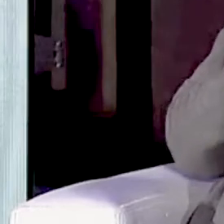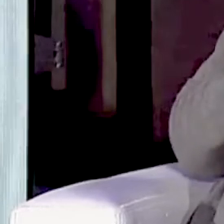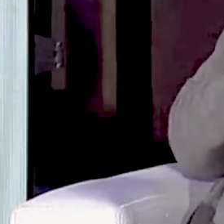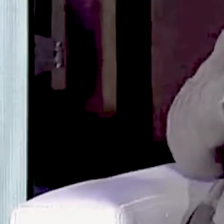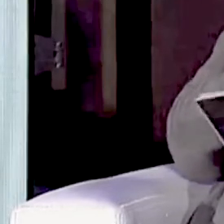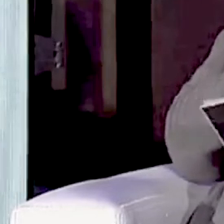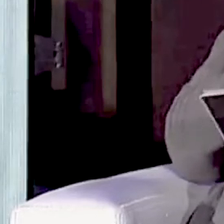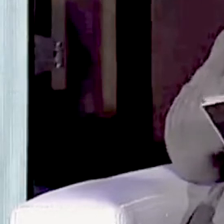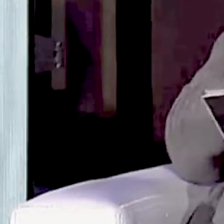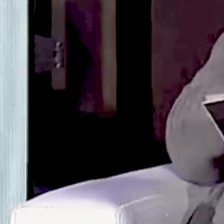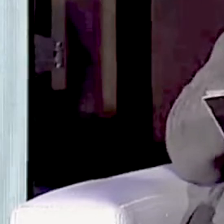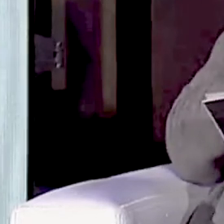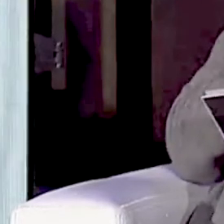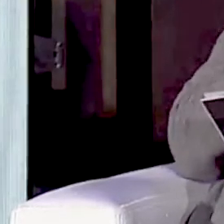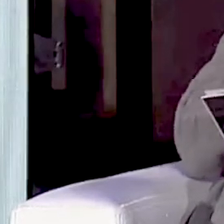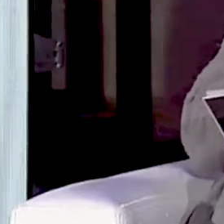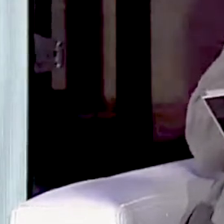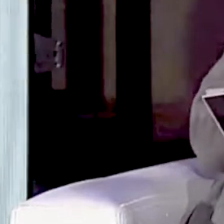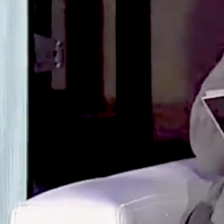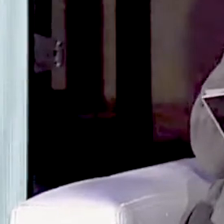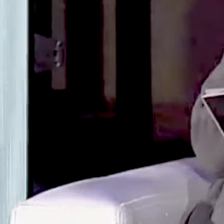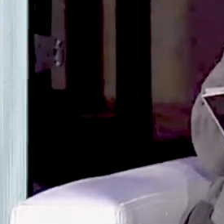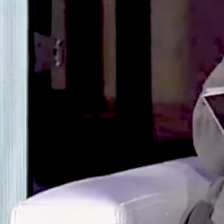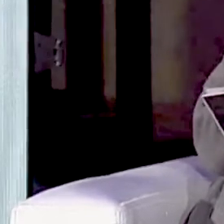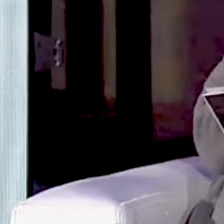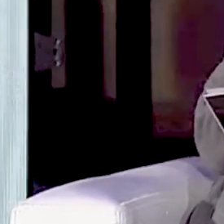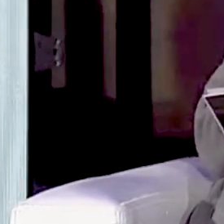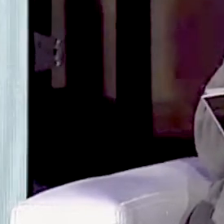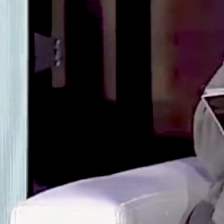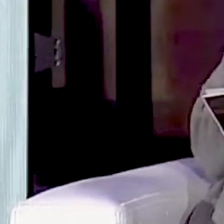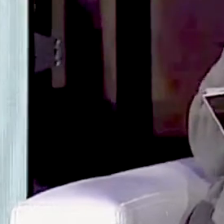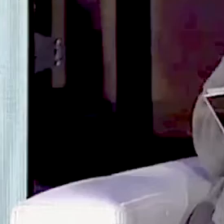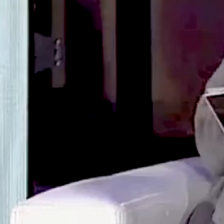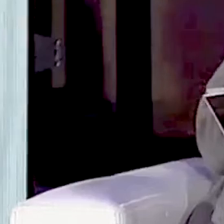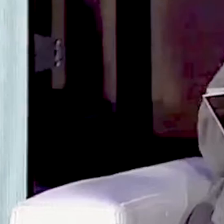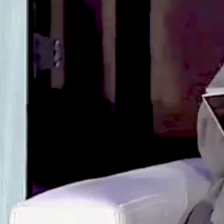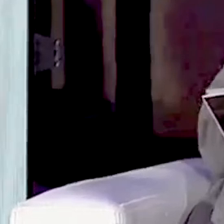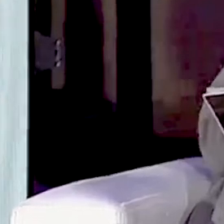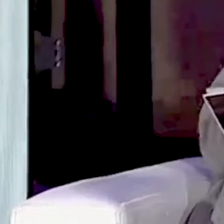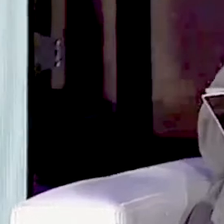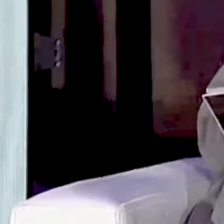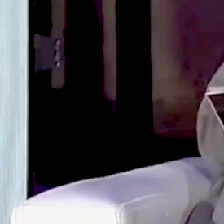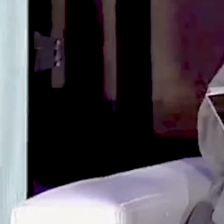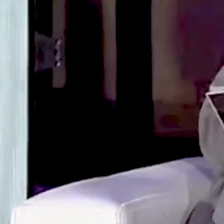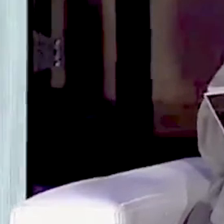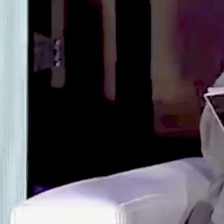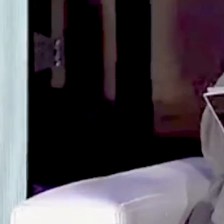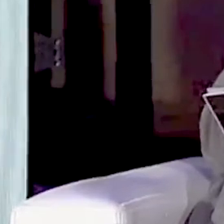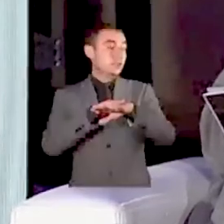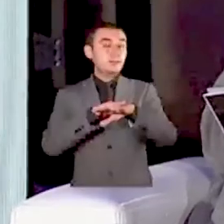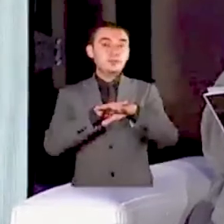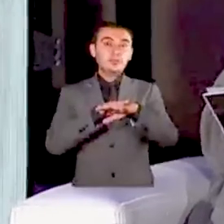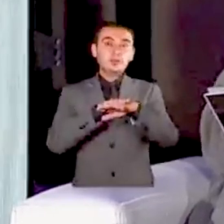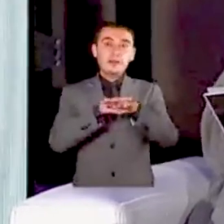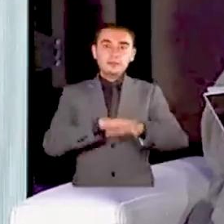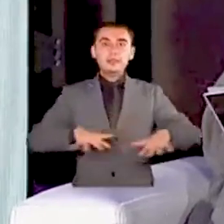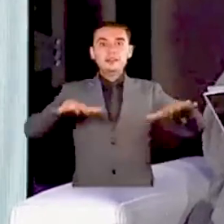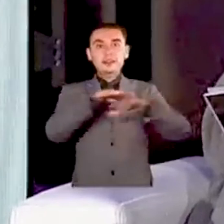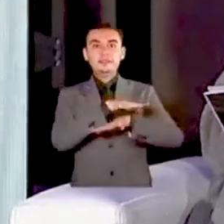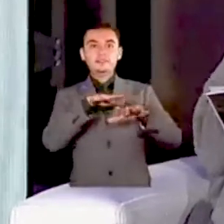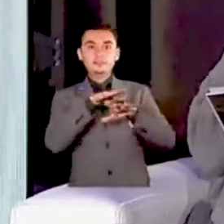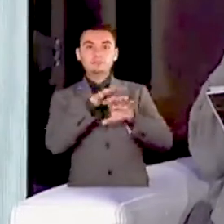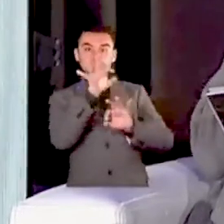quisimos ir más allá al advertir que era necesario acudir a la acción de tutela para proteger los